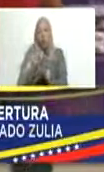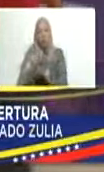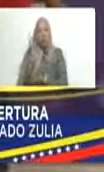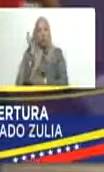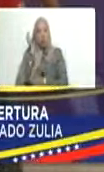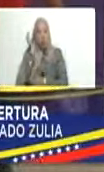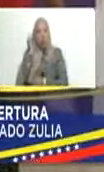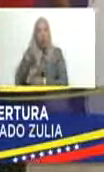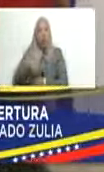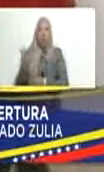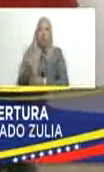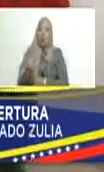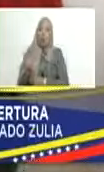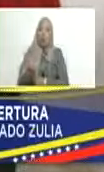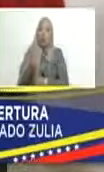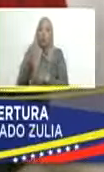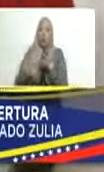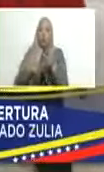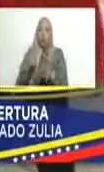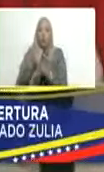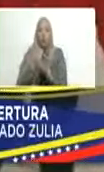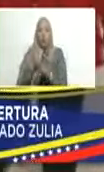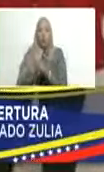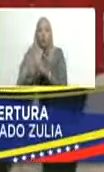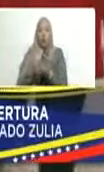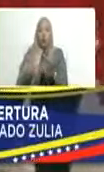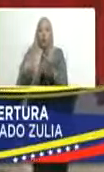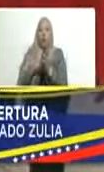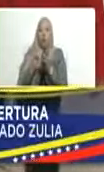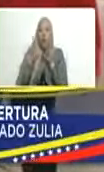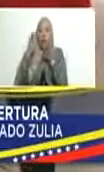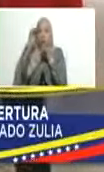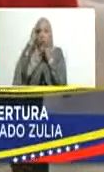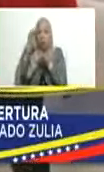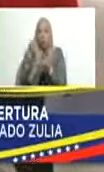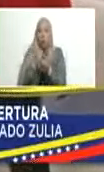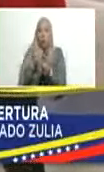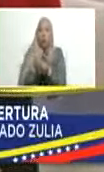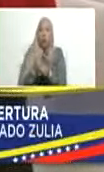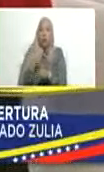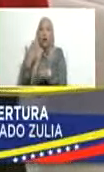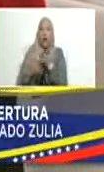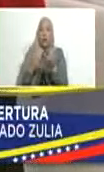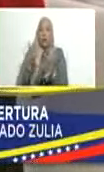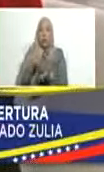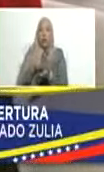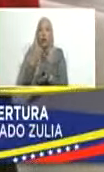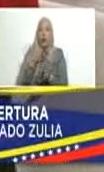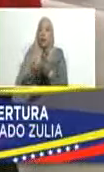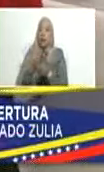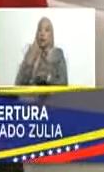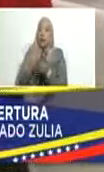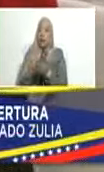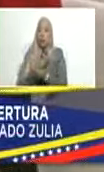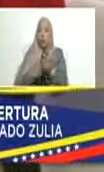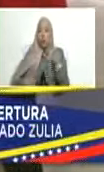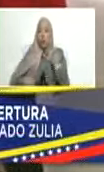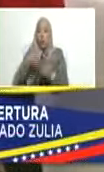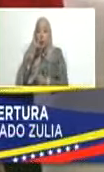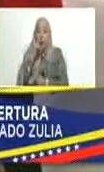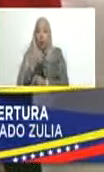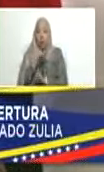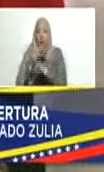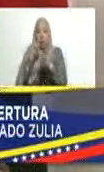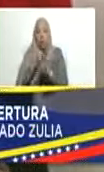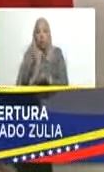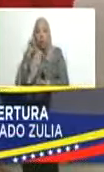mujeres, hoy en día tengan esta primera unidad de atención hacia ellas. Gracias, presidente Maduro.